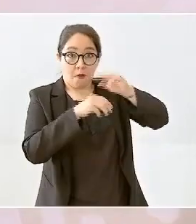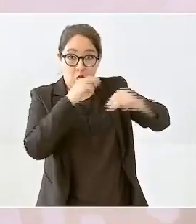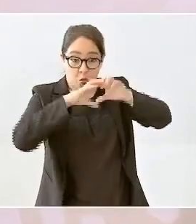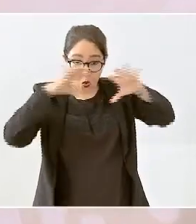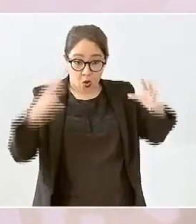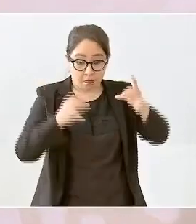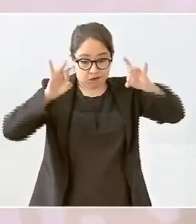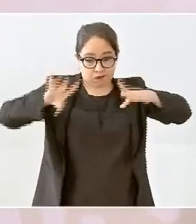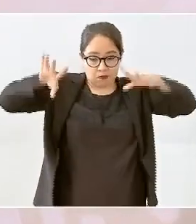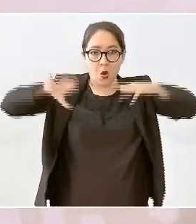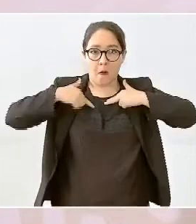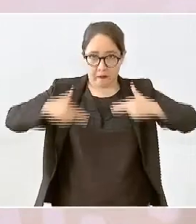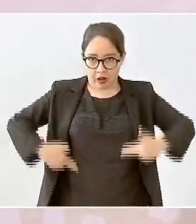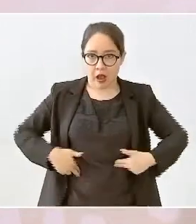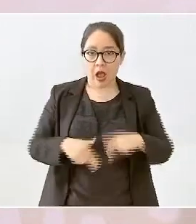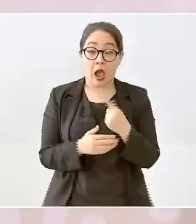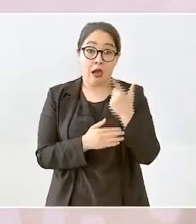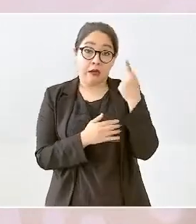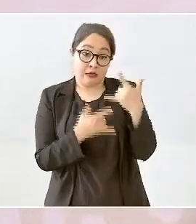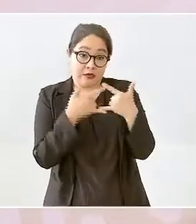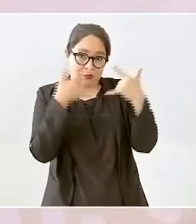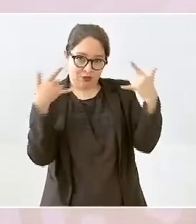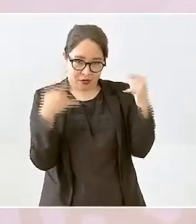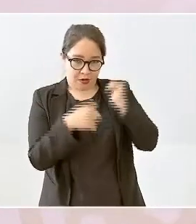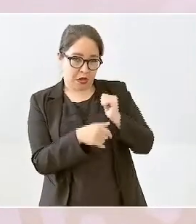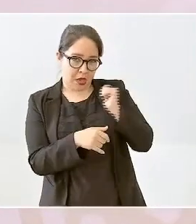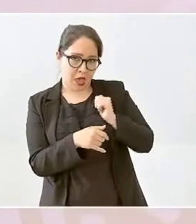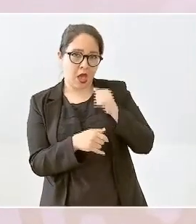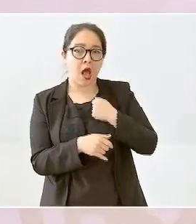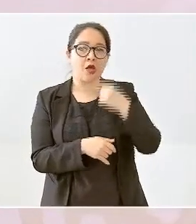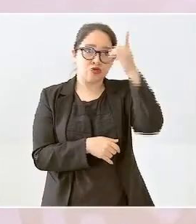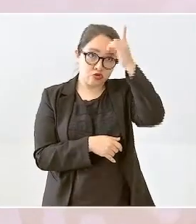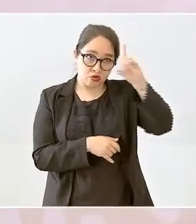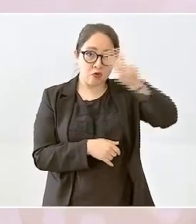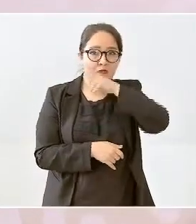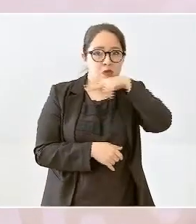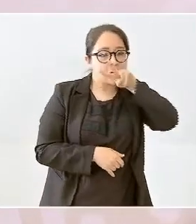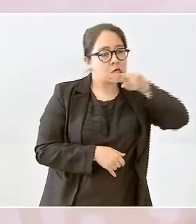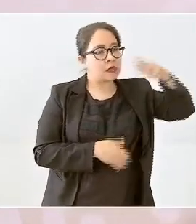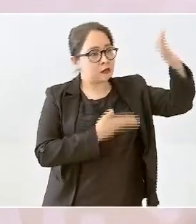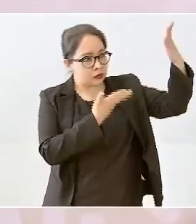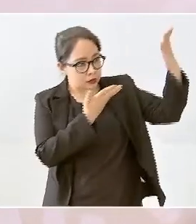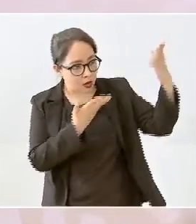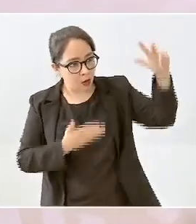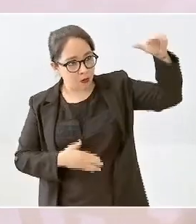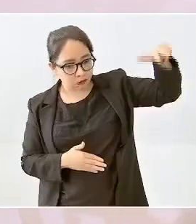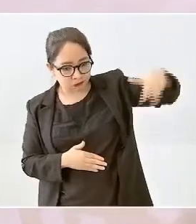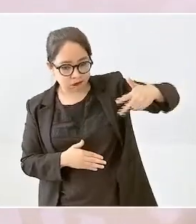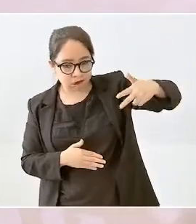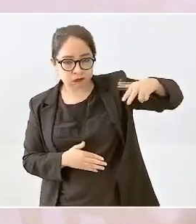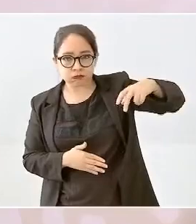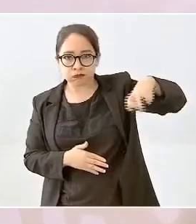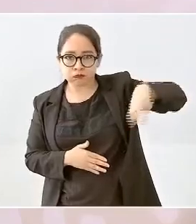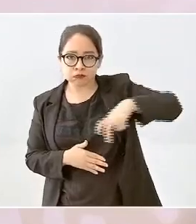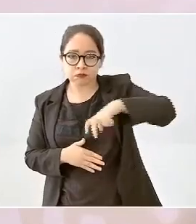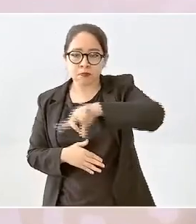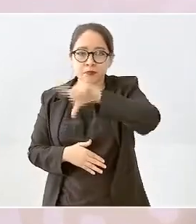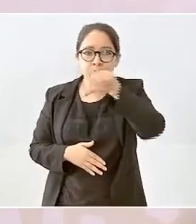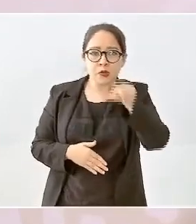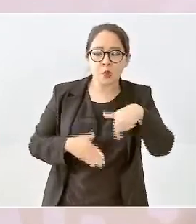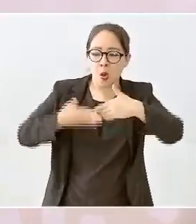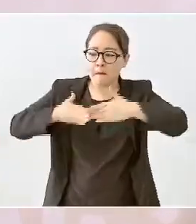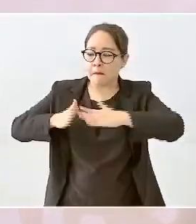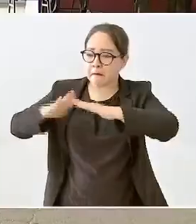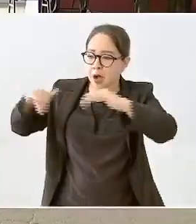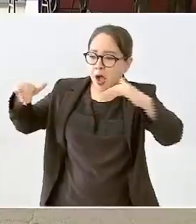que Quetzalcóatl llegó aquí proveniente del altiplano y que desde este puerto zarpó en una balsa